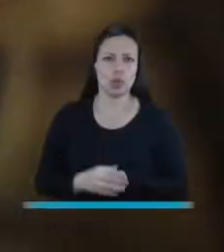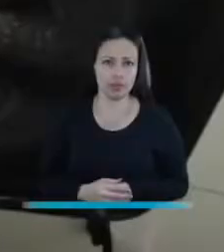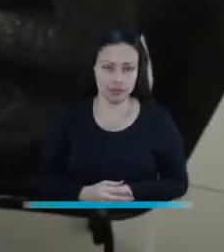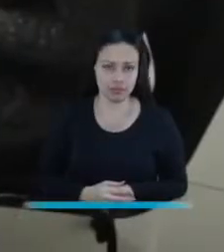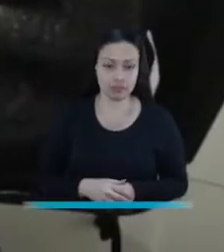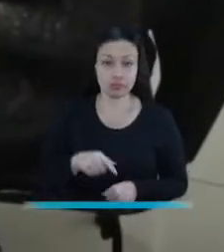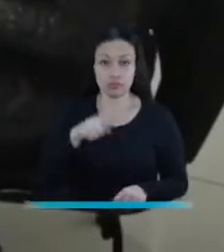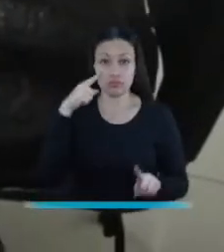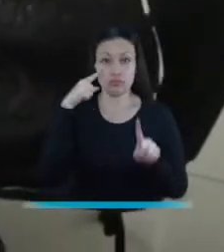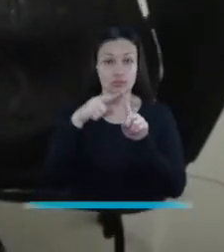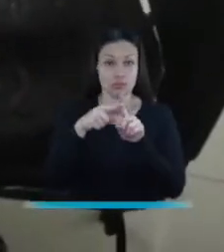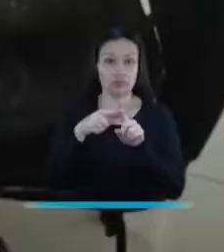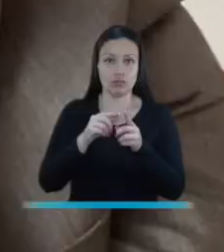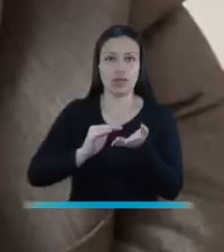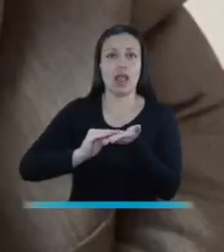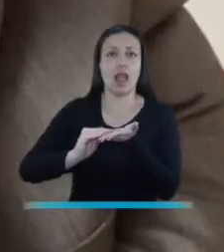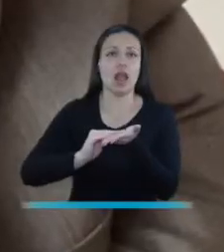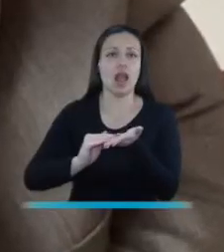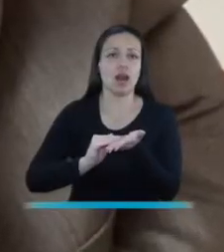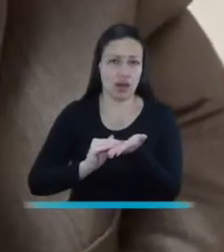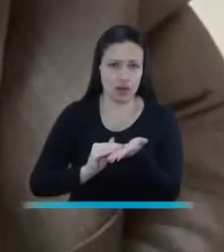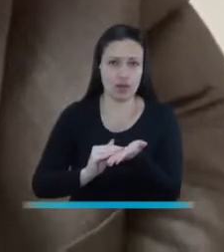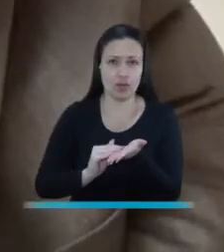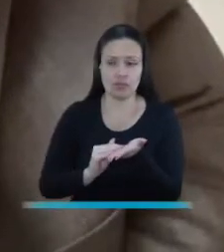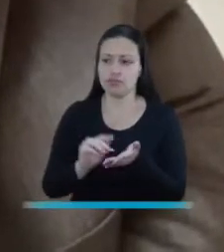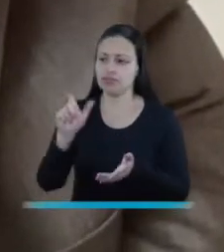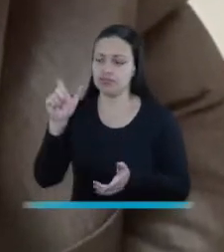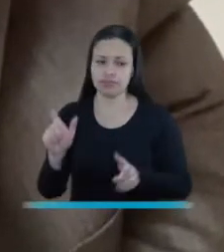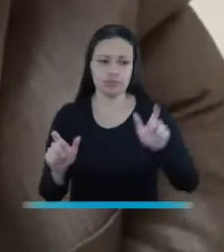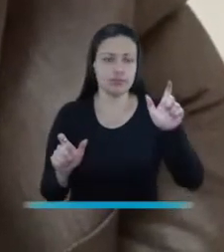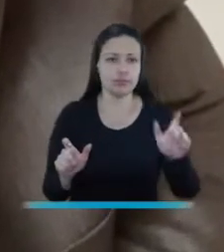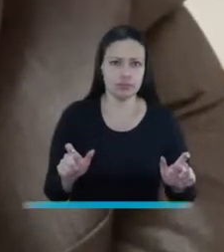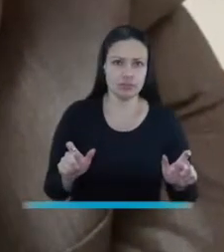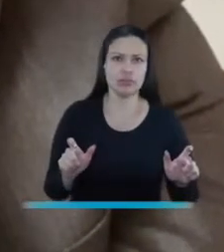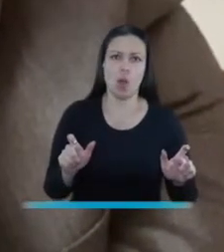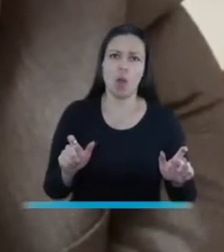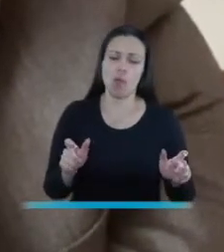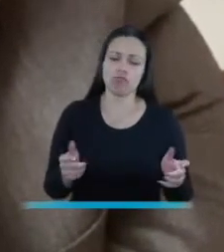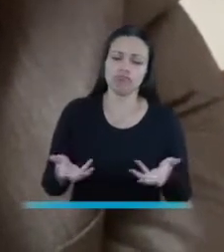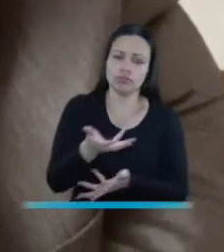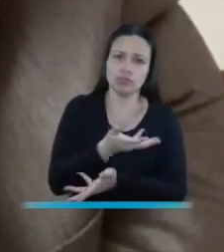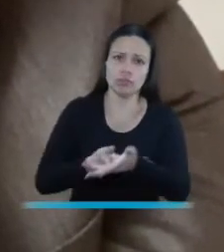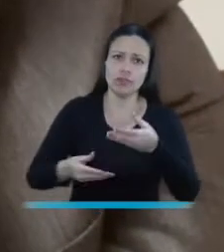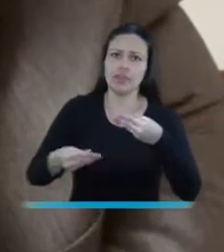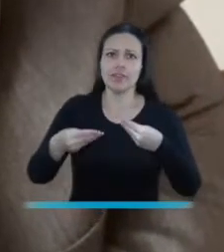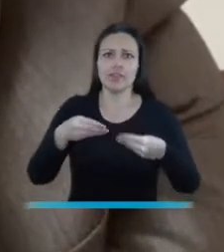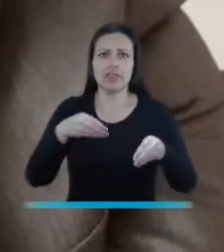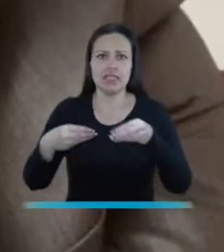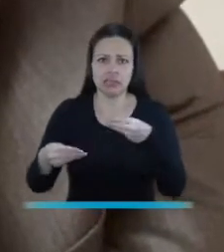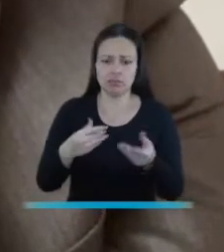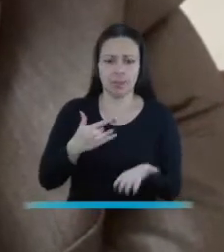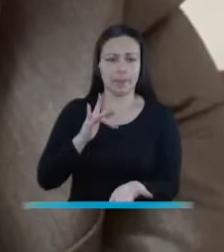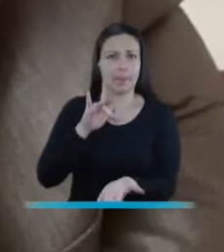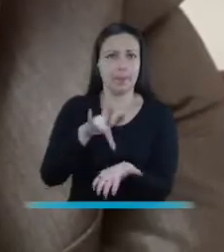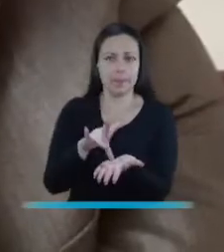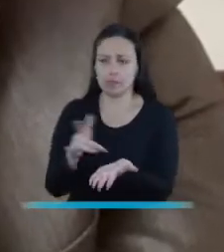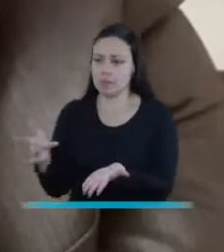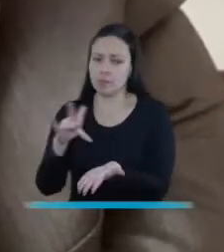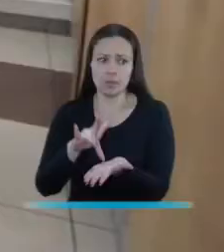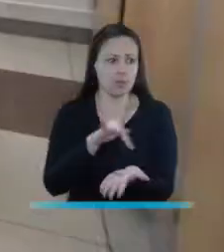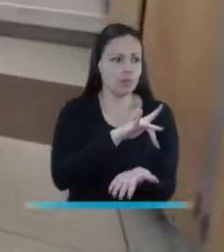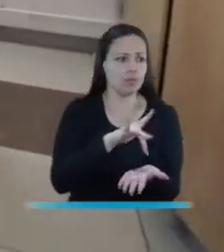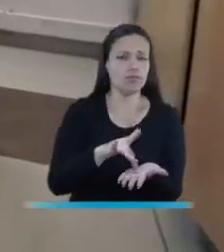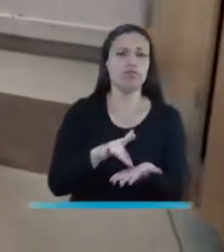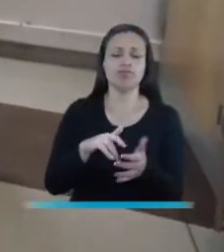directo, no solamente la conciliación, sino también a través de la mediación, a través de la transacción, a través de la